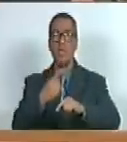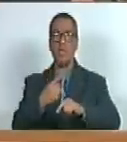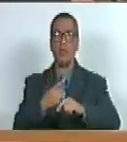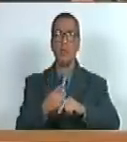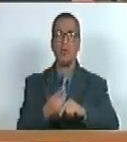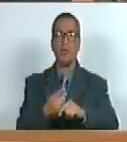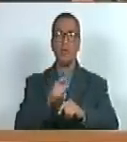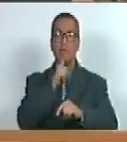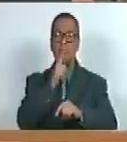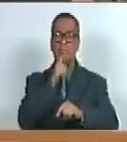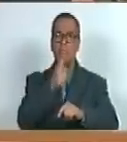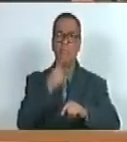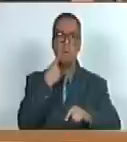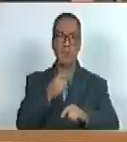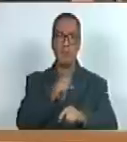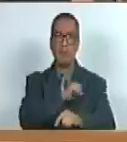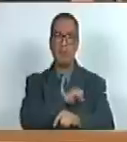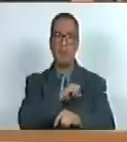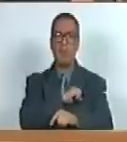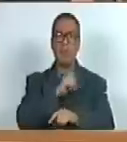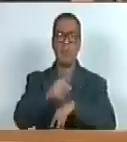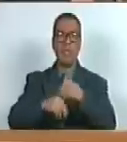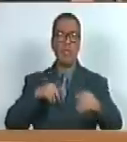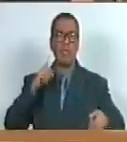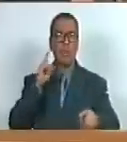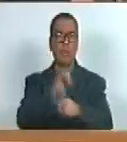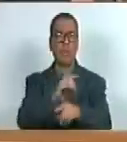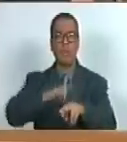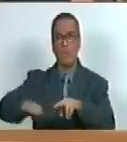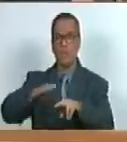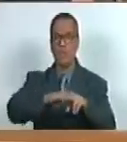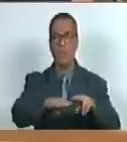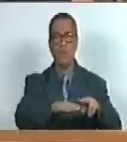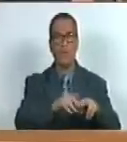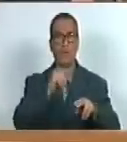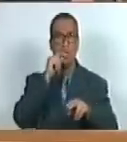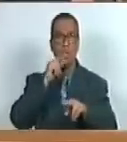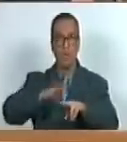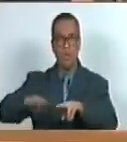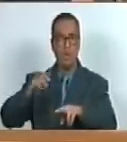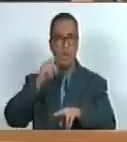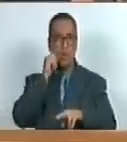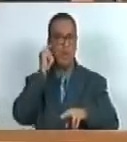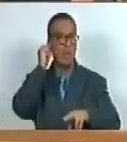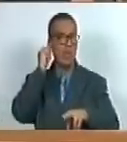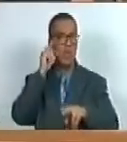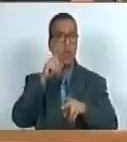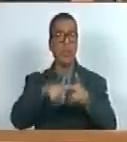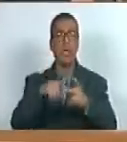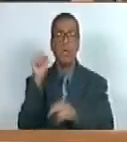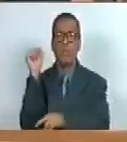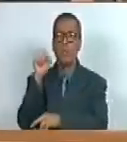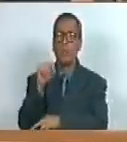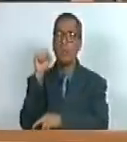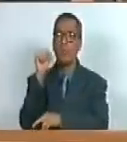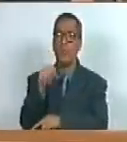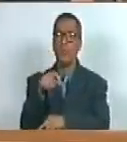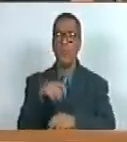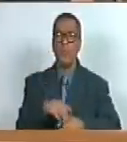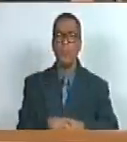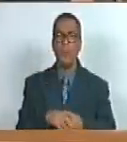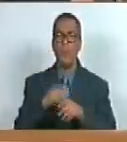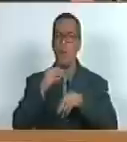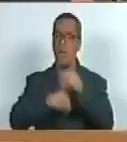indignantes e intimidatorias en contra de niñas y niños con la condición de trastorno del espectro autista